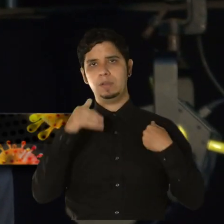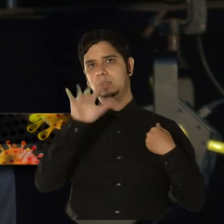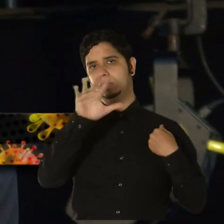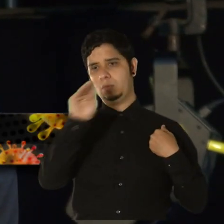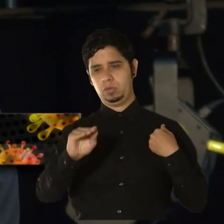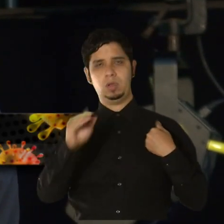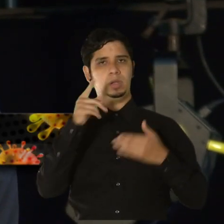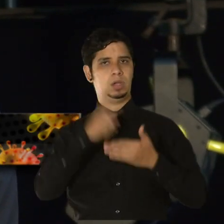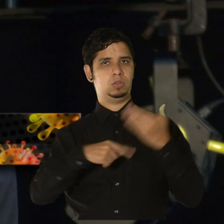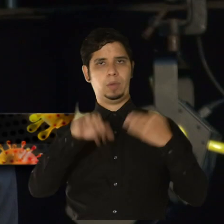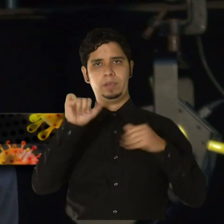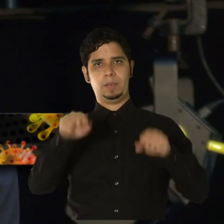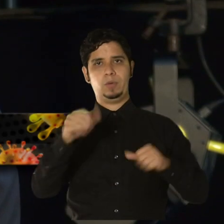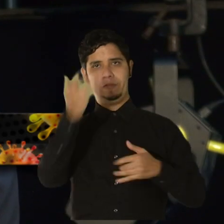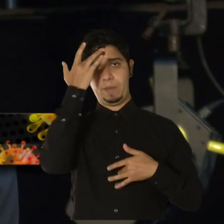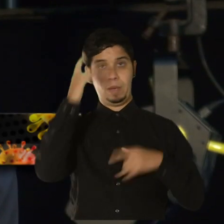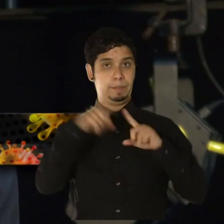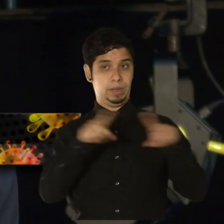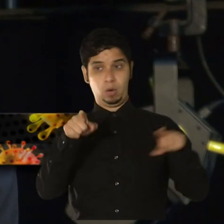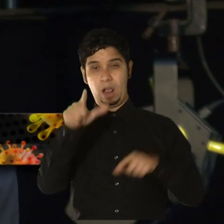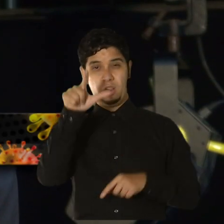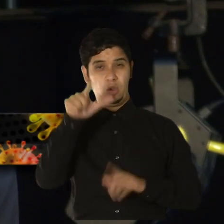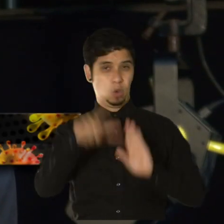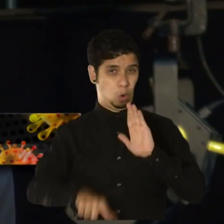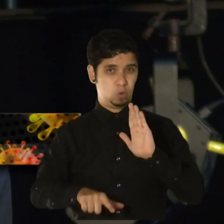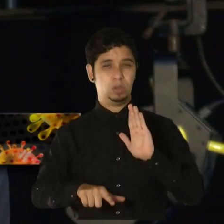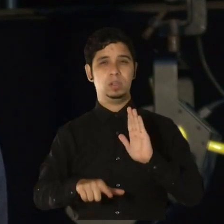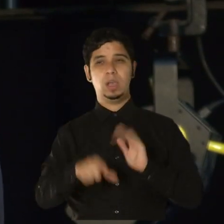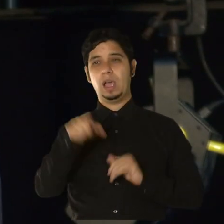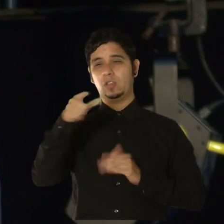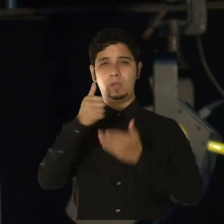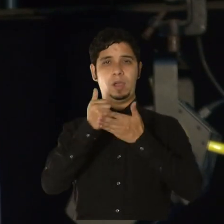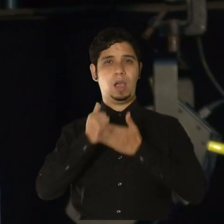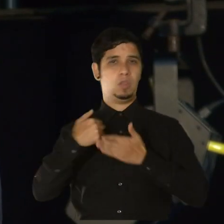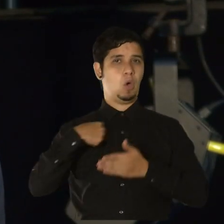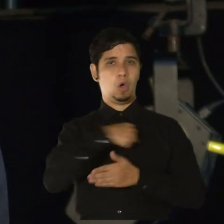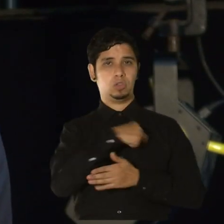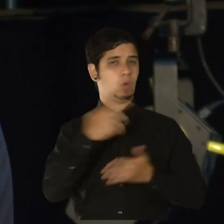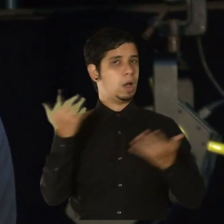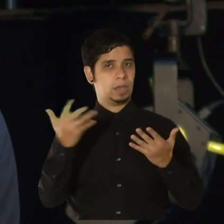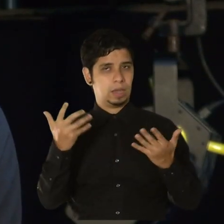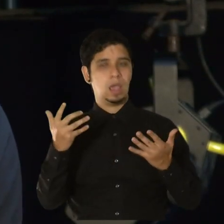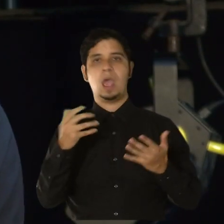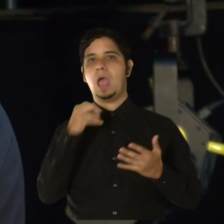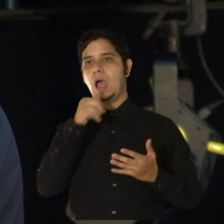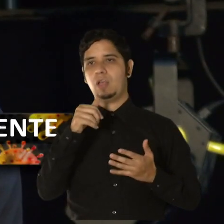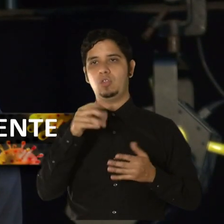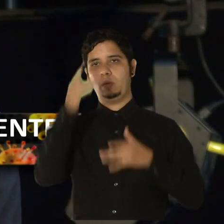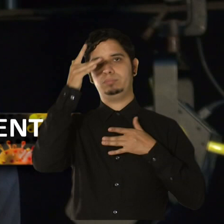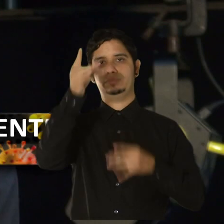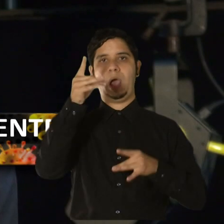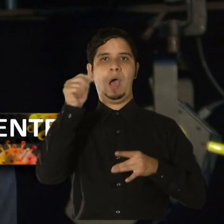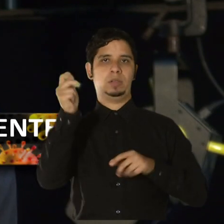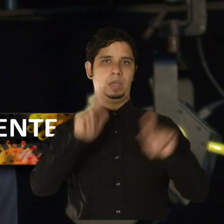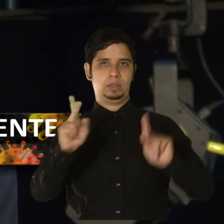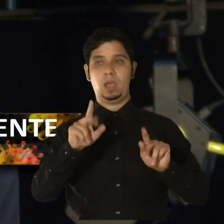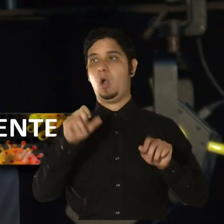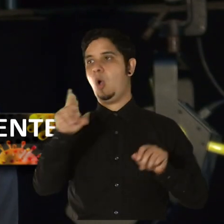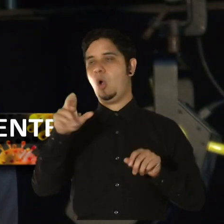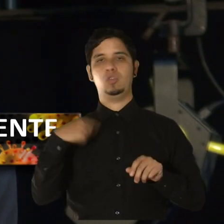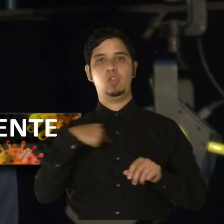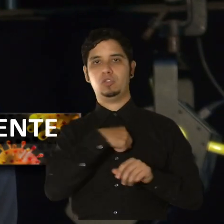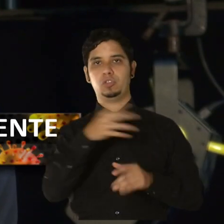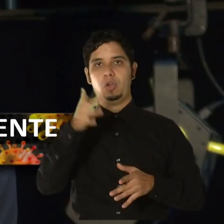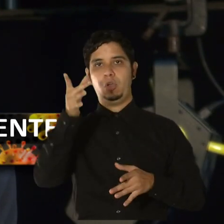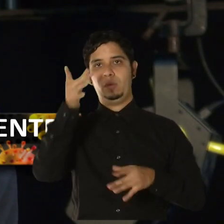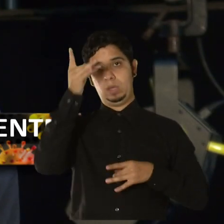contagiar, pero es bien bajo. Y eso nos va a ayudar a no infectar a otras personas y nosotros no caer en una hospitalización porque no sabemos